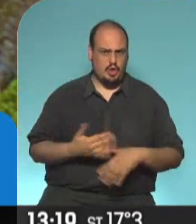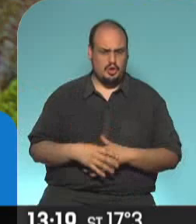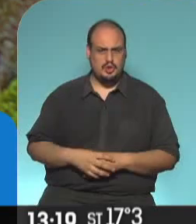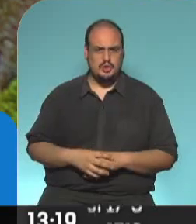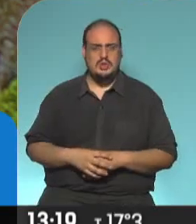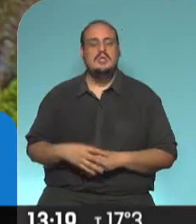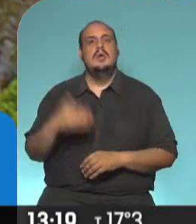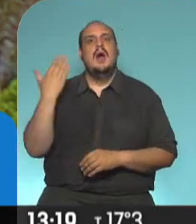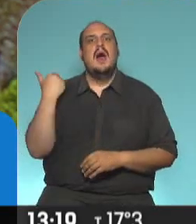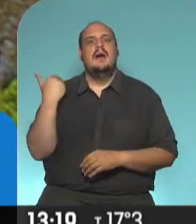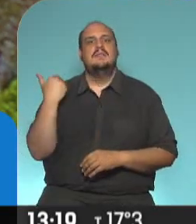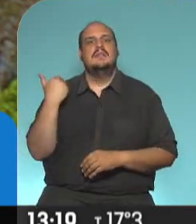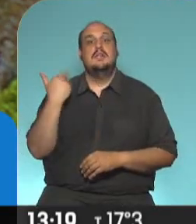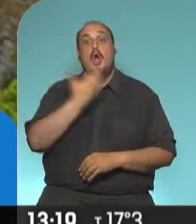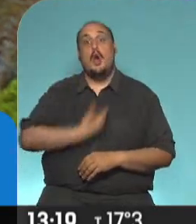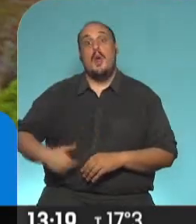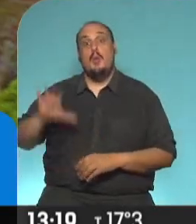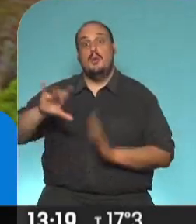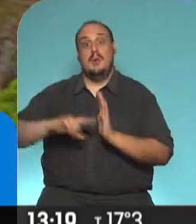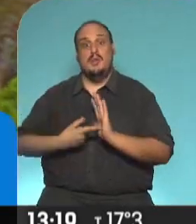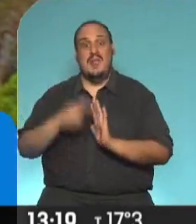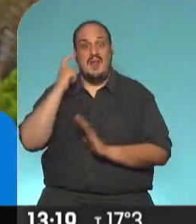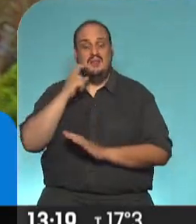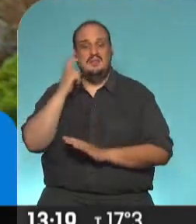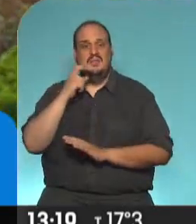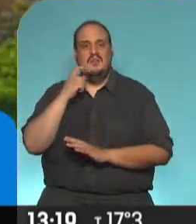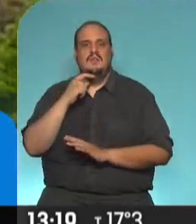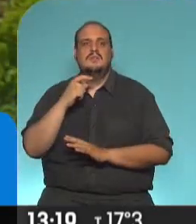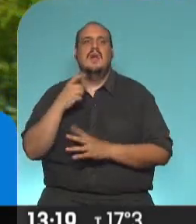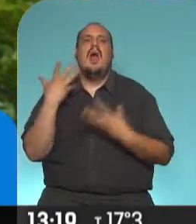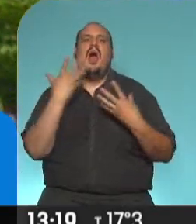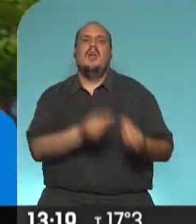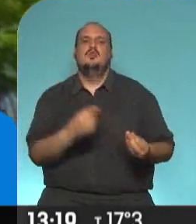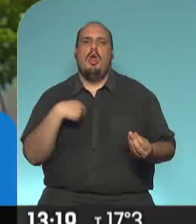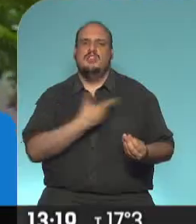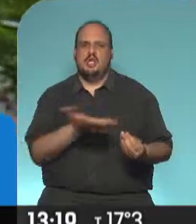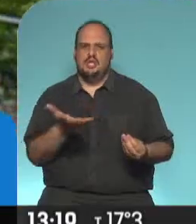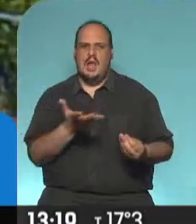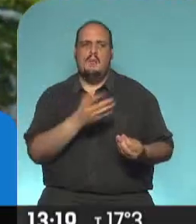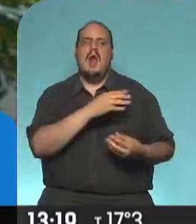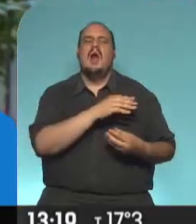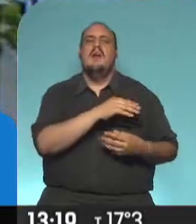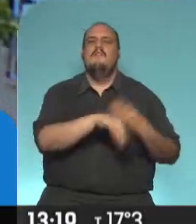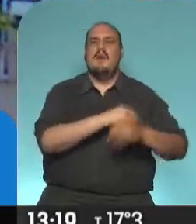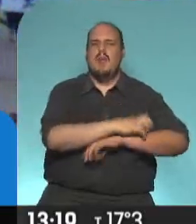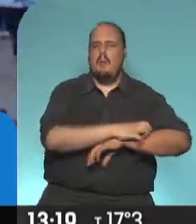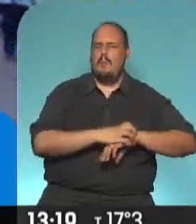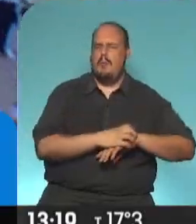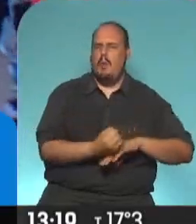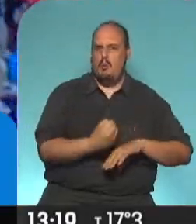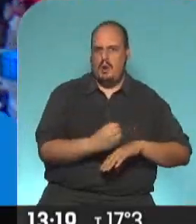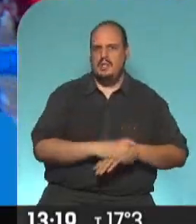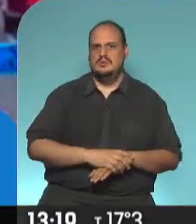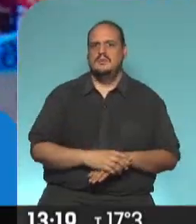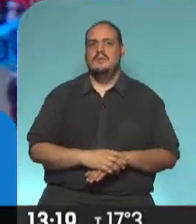dio a conocer el gobernador de la provincia de conocer es una serie de ayudas sociales para las familias más carenciadas desde la oposición